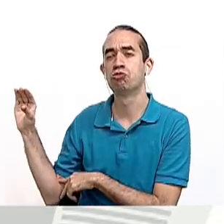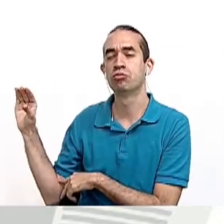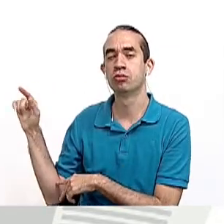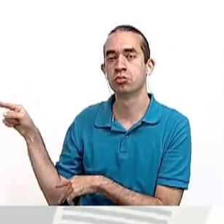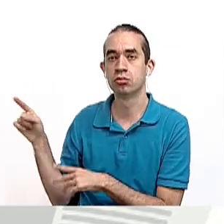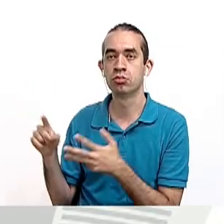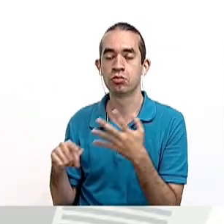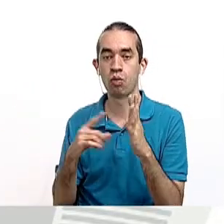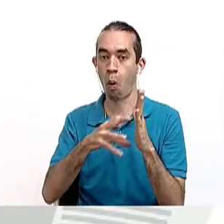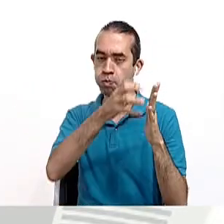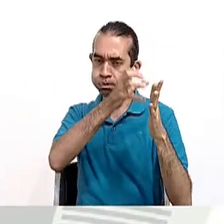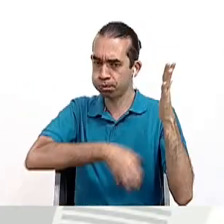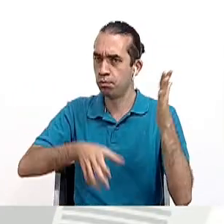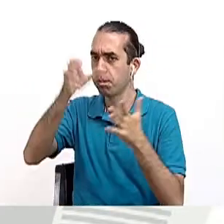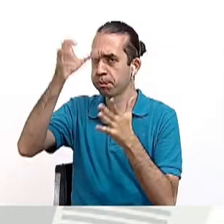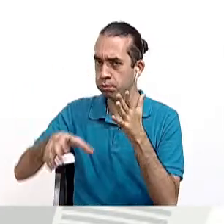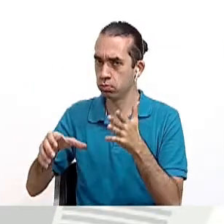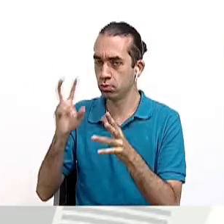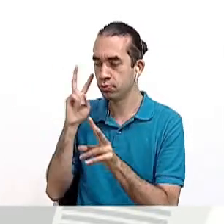y el cuerpo de la noticia.